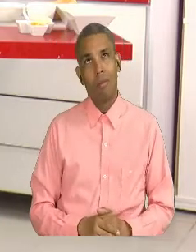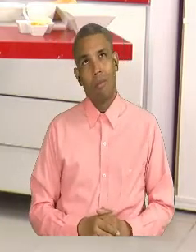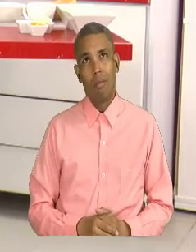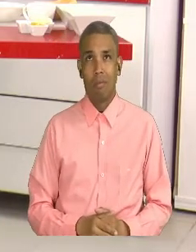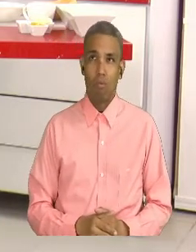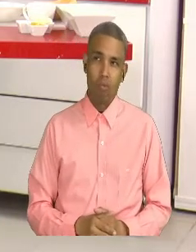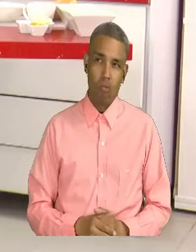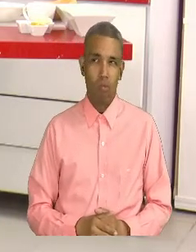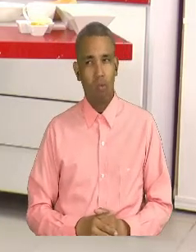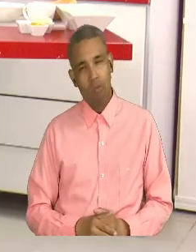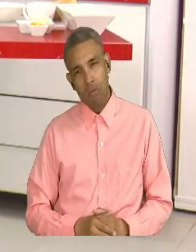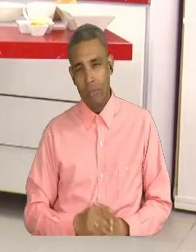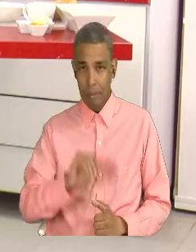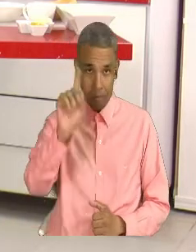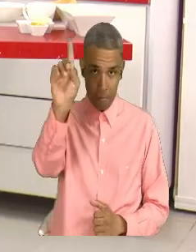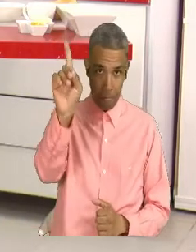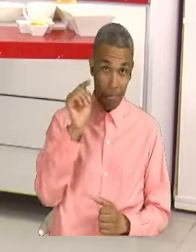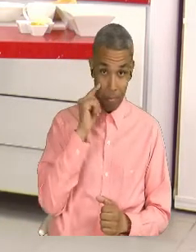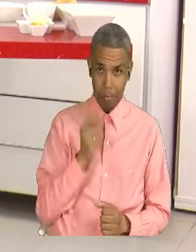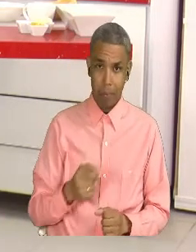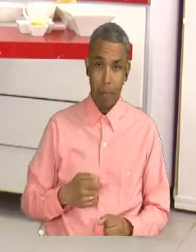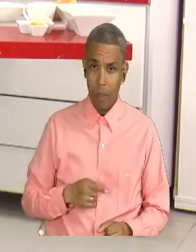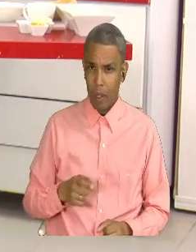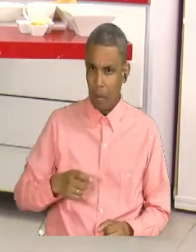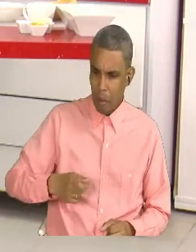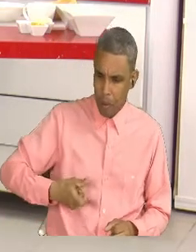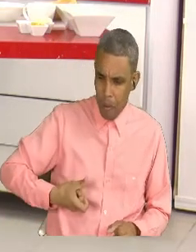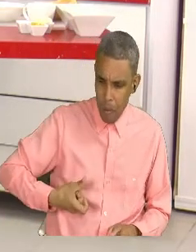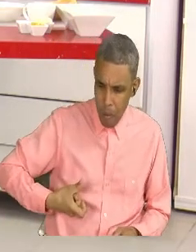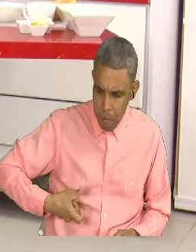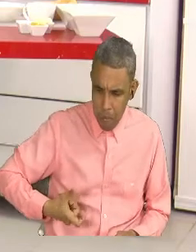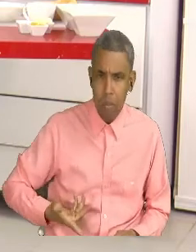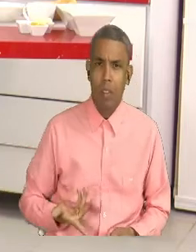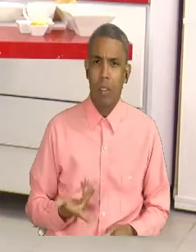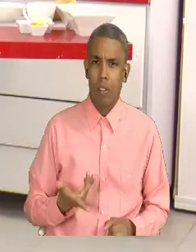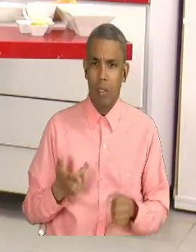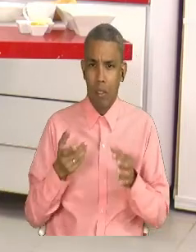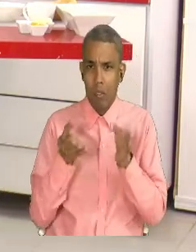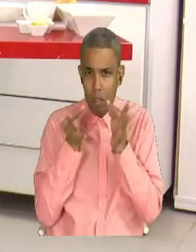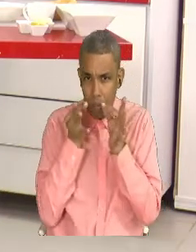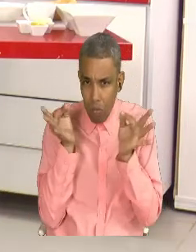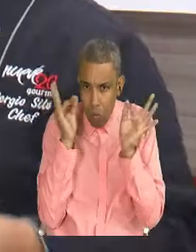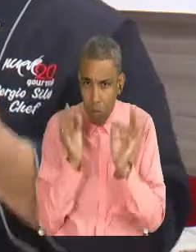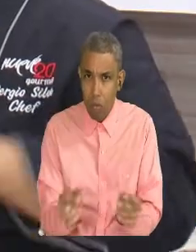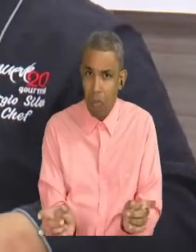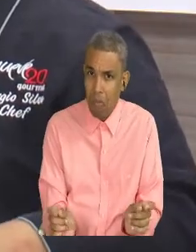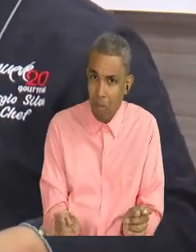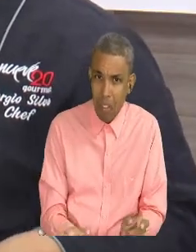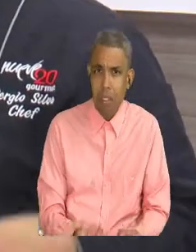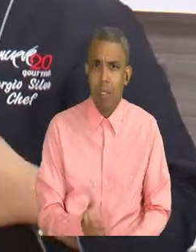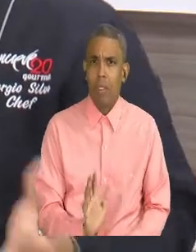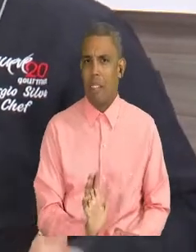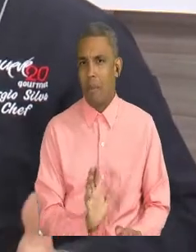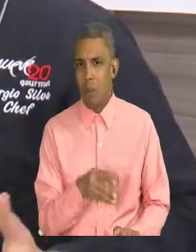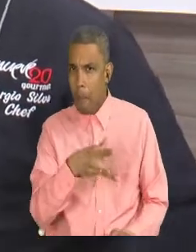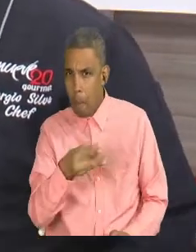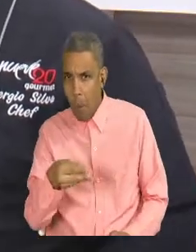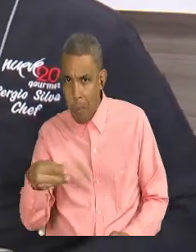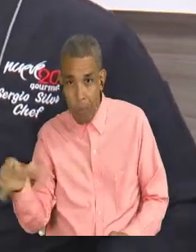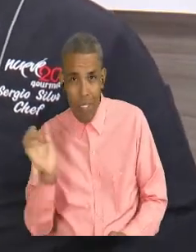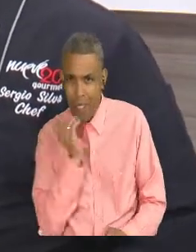nutritivos, tienen muchas proteínas, tienen muchas calorías, entonces lo que hacen es como aprovechar un buen provecho, entonces la persona